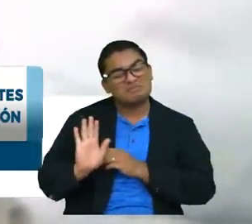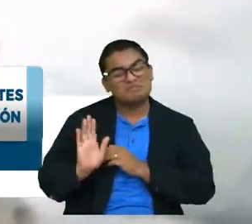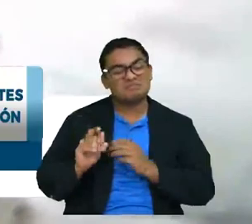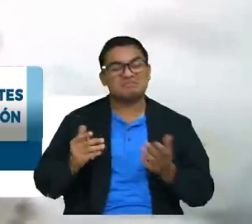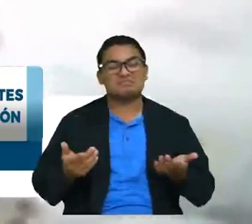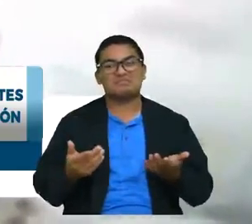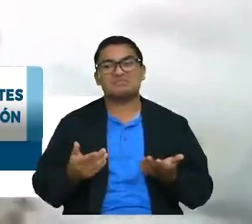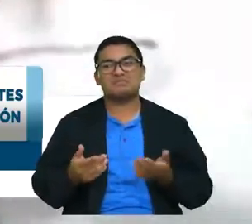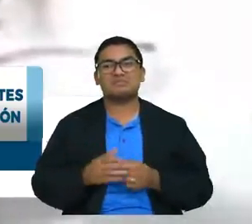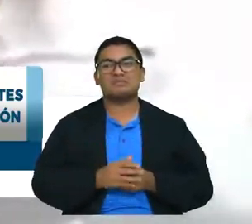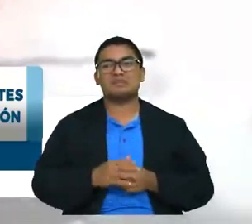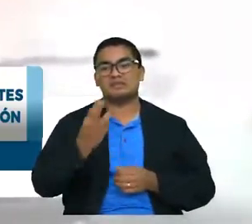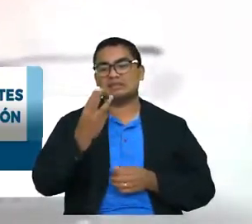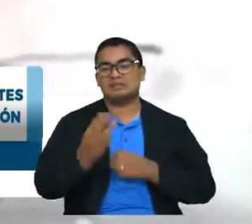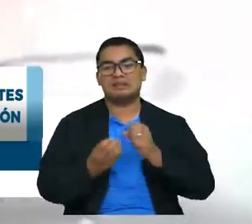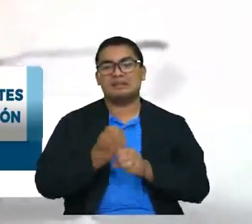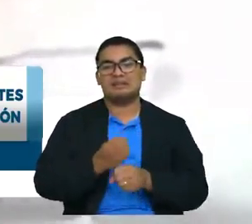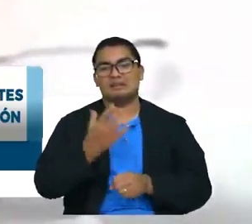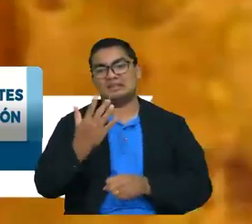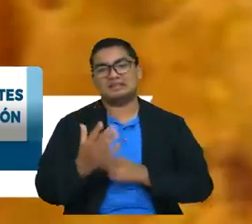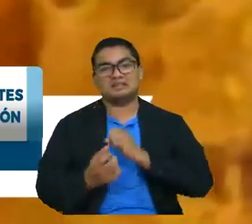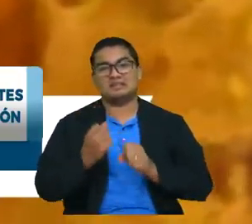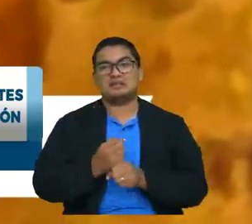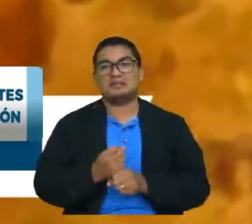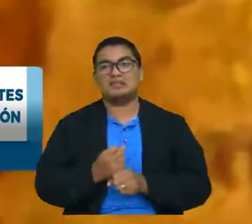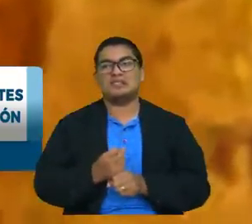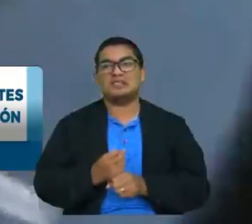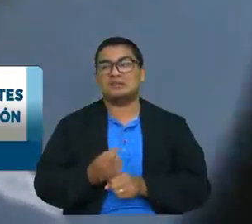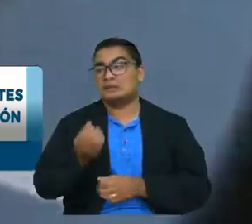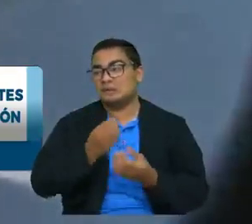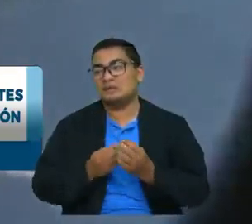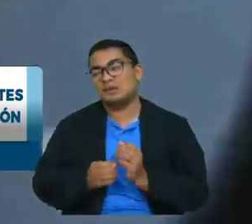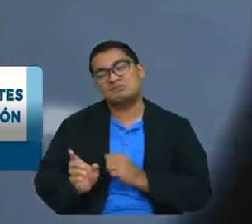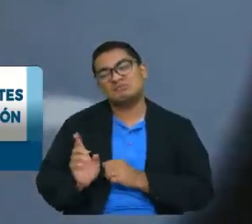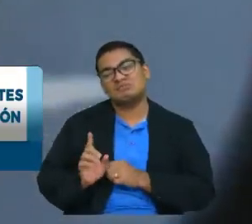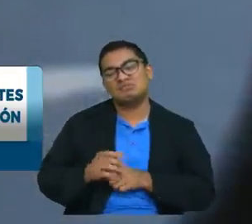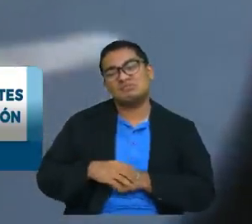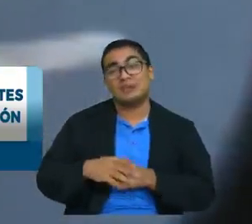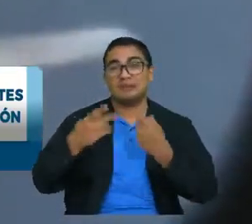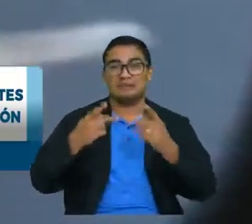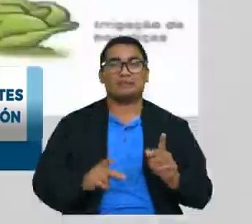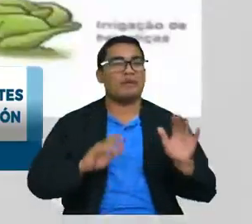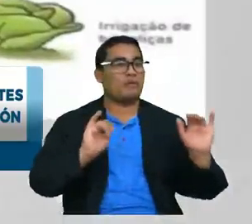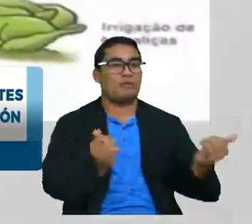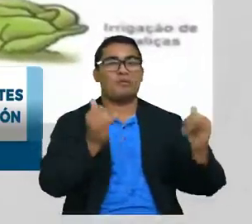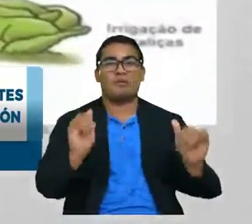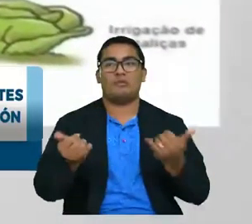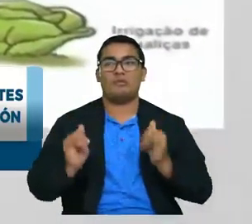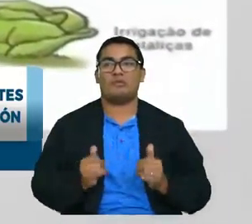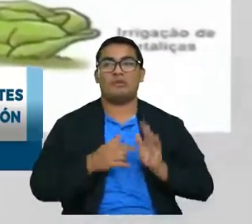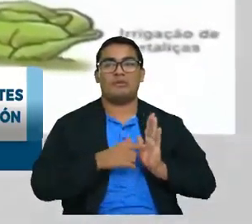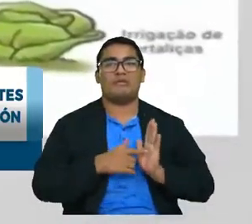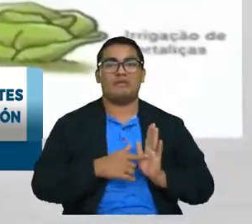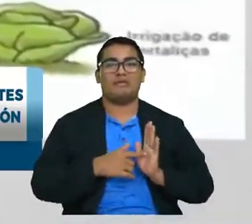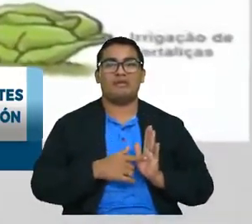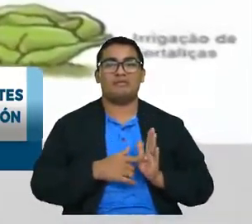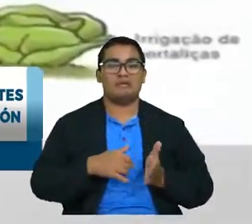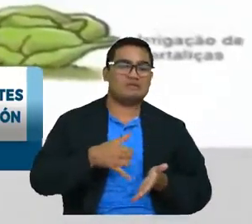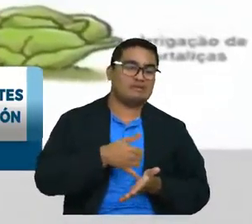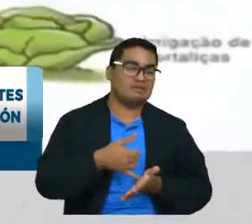vemos un niño de 3 años, 4 años, 5 años, no quiere. Pero tiene energía, por ejemplo, que anda corriendo. No se le mira así como